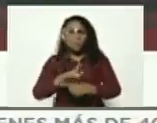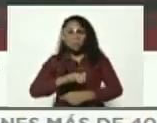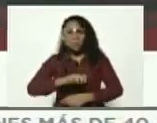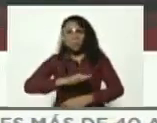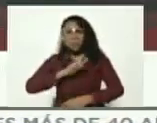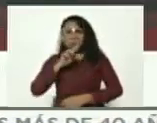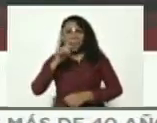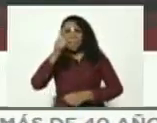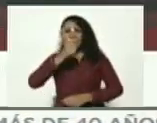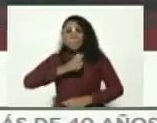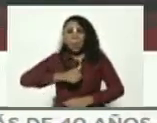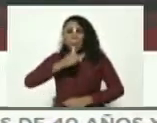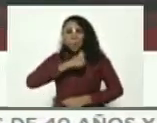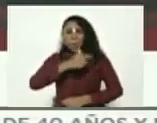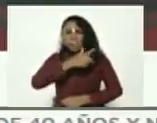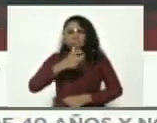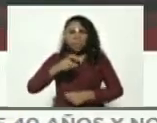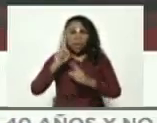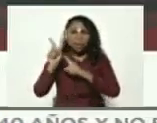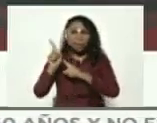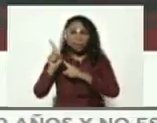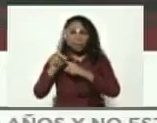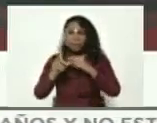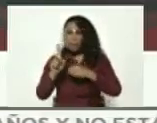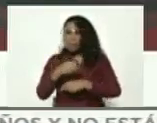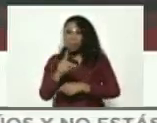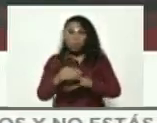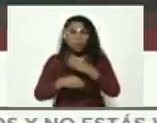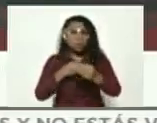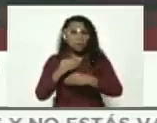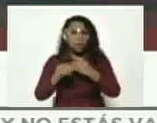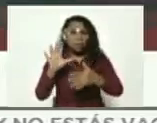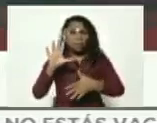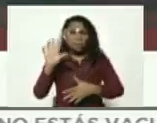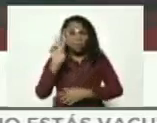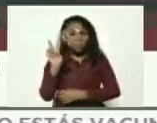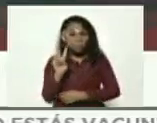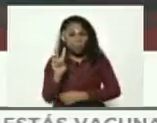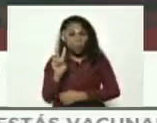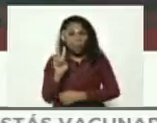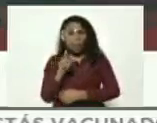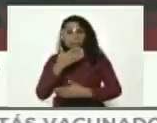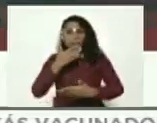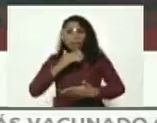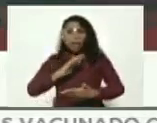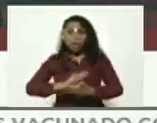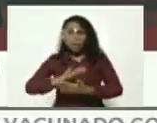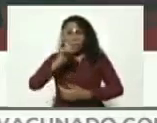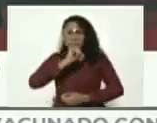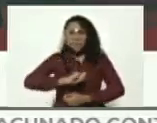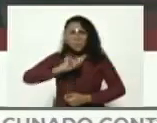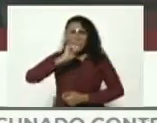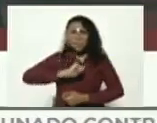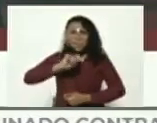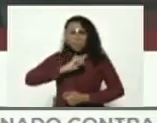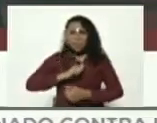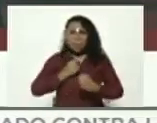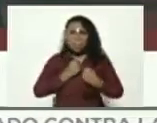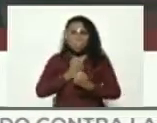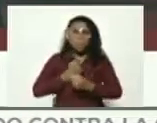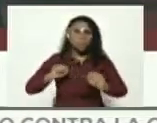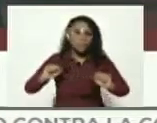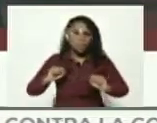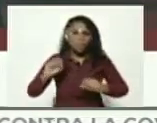a los habitantes de este virreinato si no hubiese venezolanos. Cartagena se resistió hasta lo imposible por los